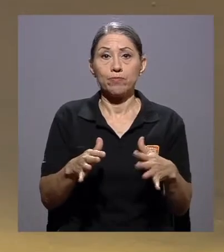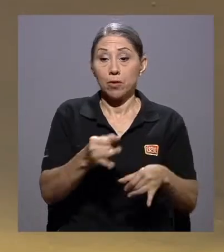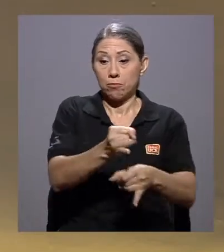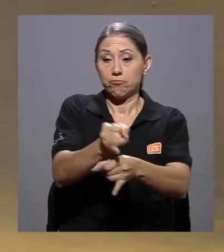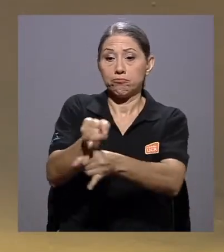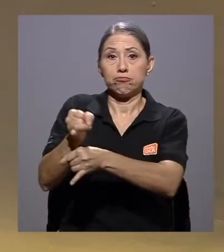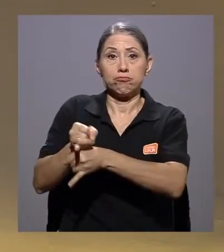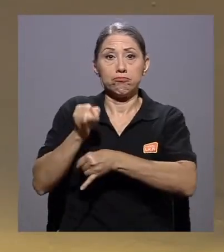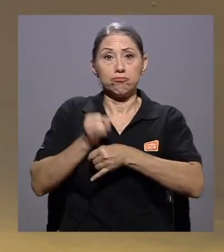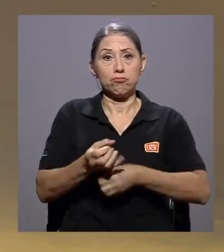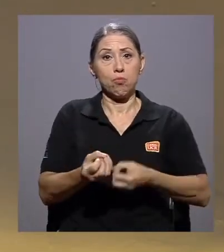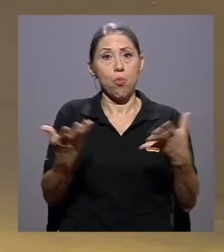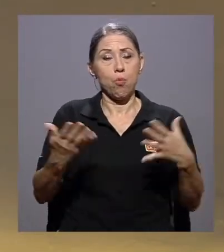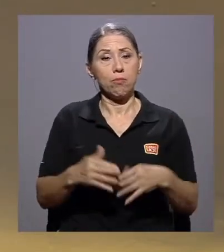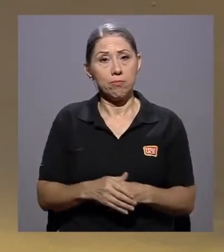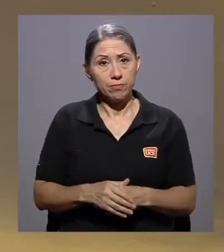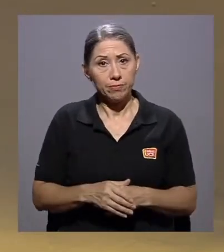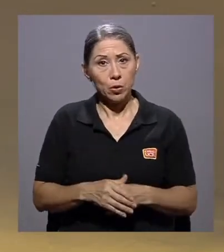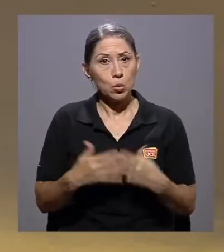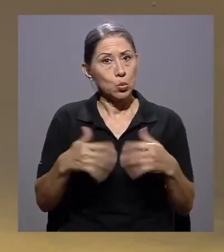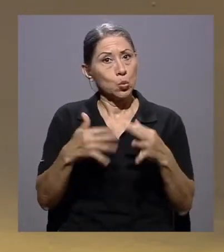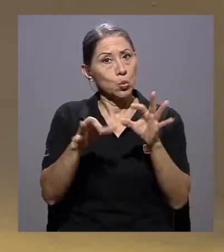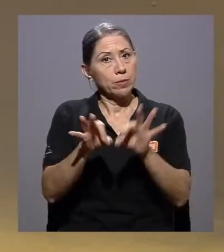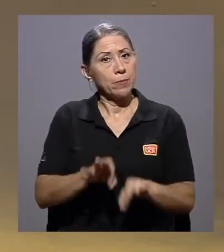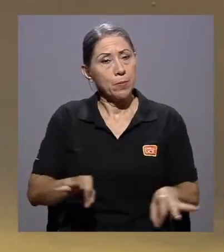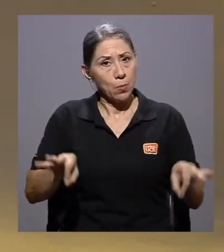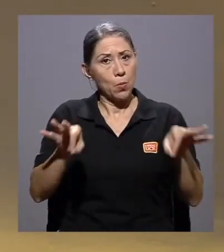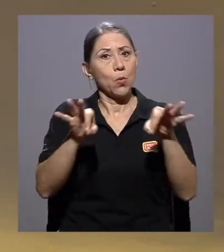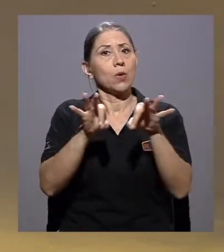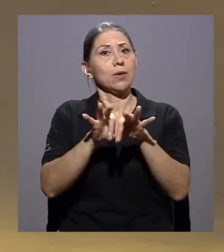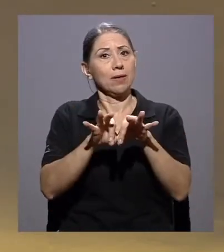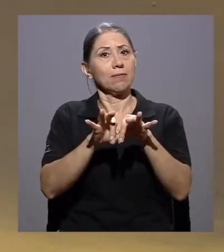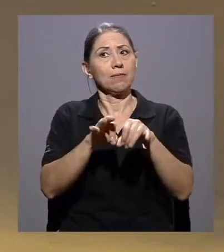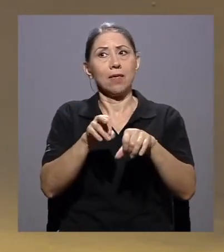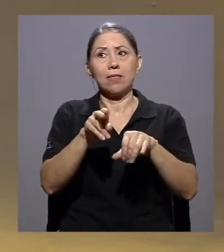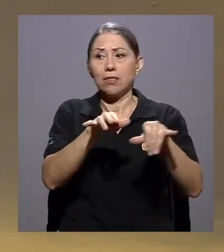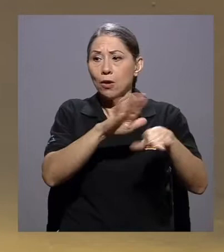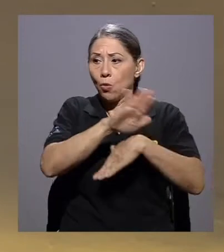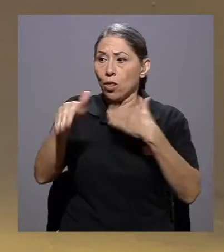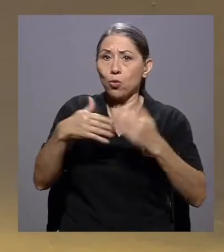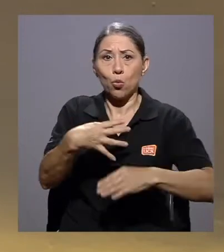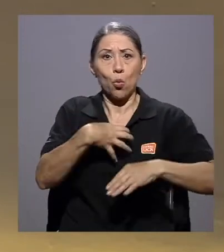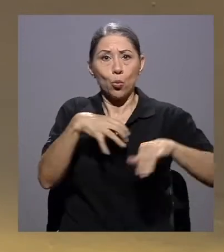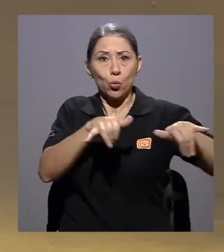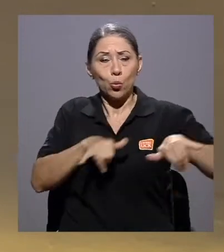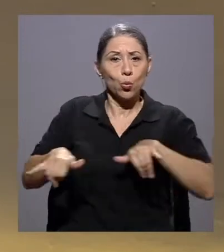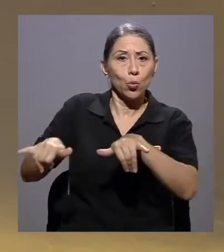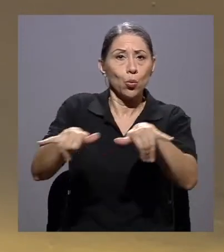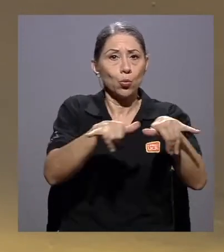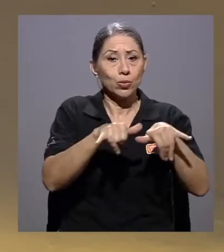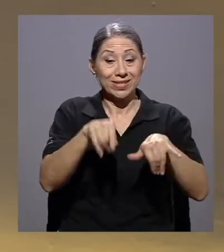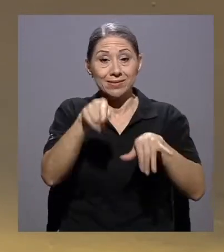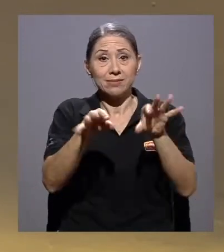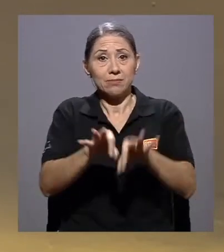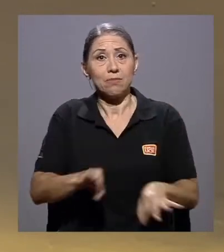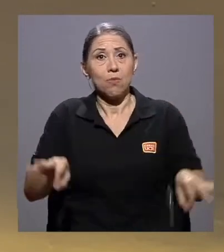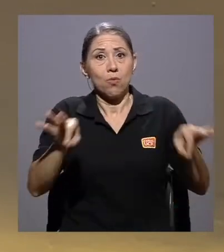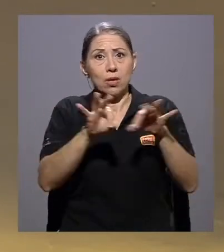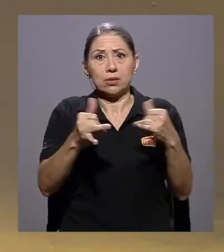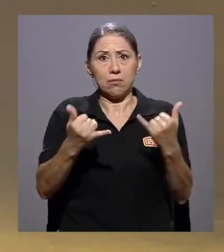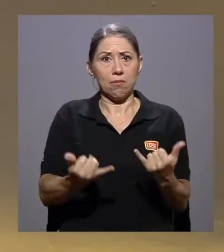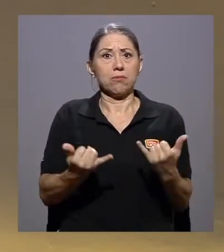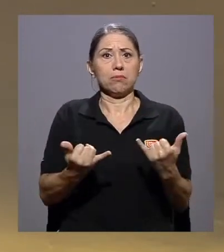de la institucionalidad pública, de lo importante de lo común y la relevancia también que podría adquirir esto en